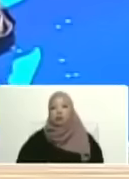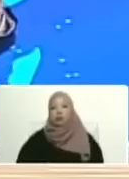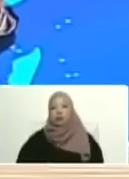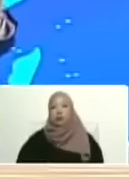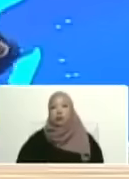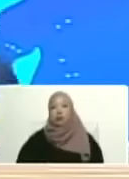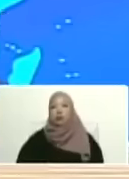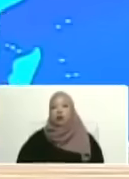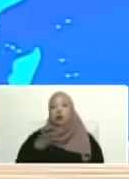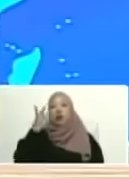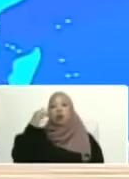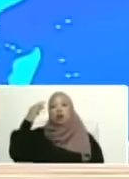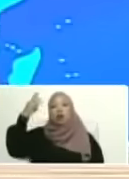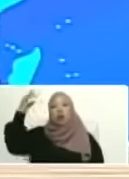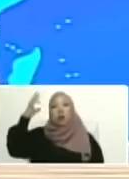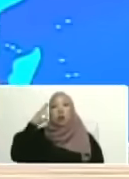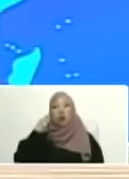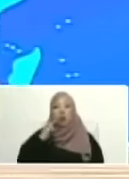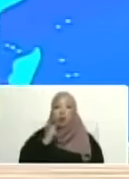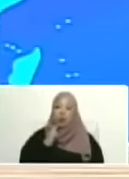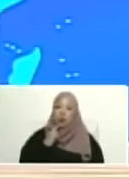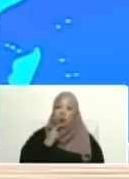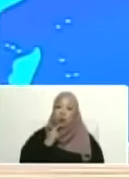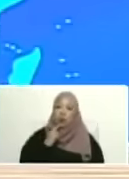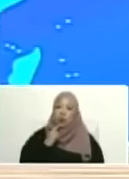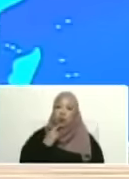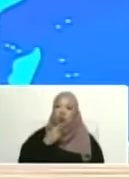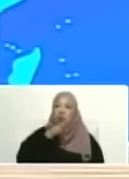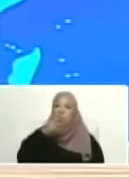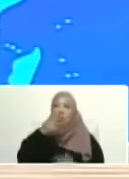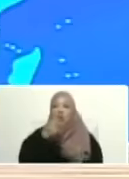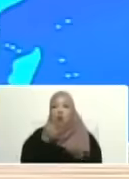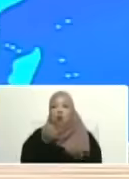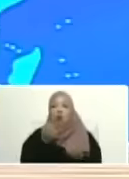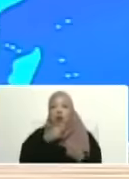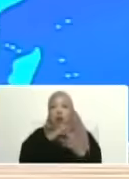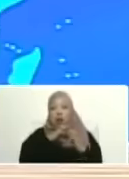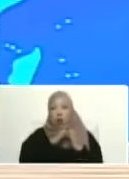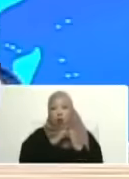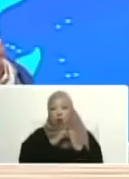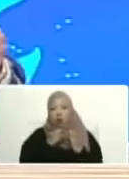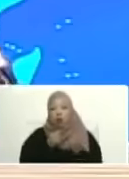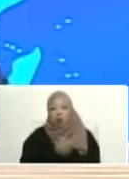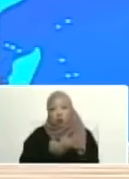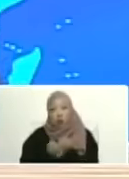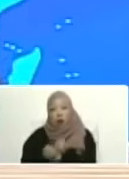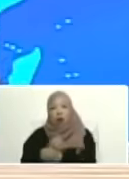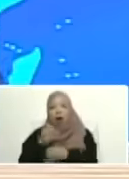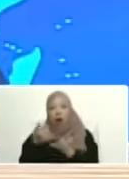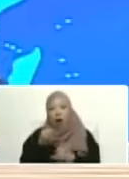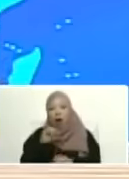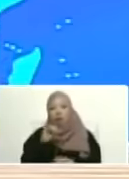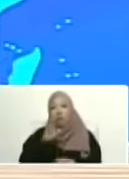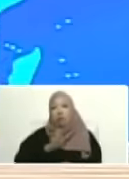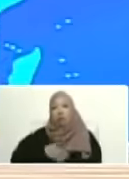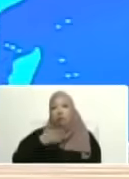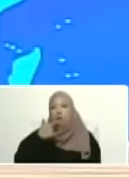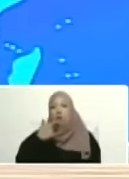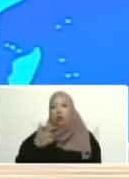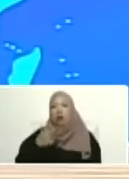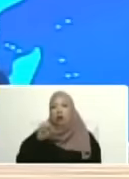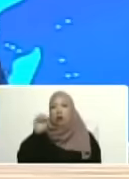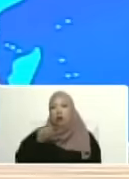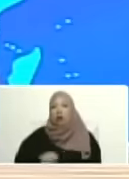El sueño de Bolívar, el sueño grande, lo tenemos aquí en nuestras manos. Ahora sí, por eso